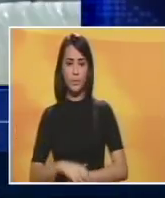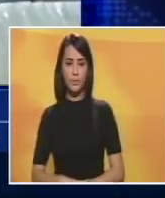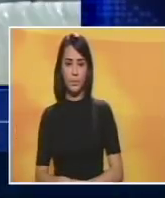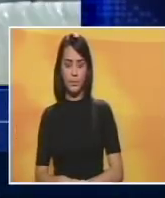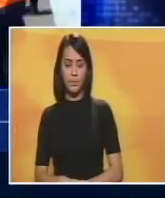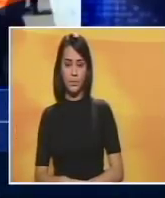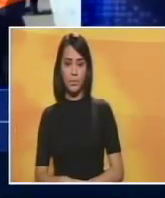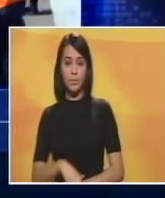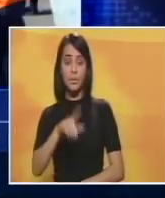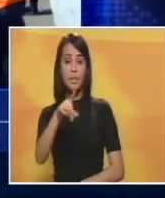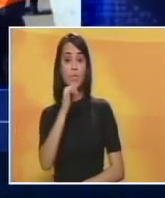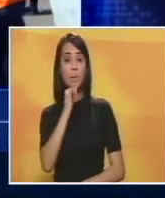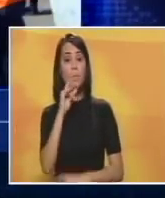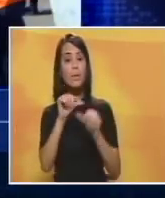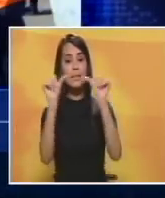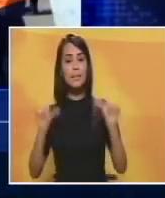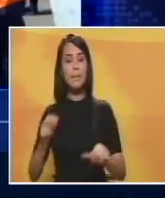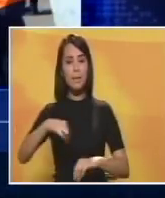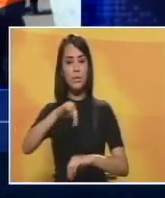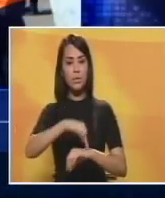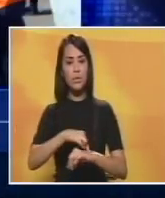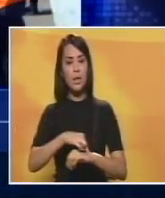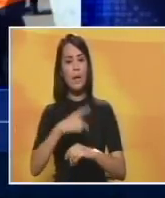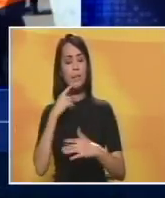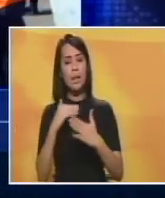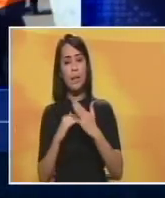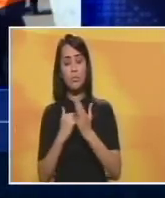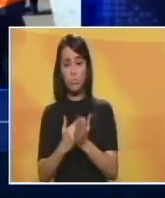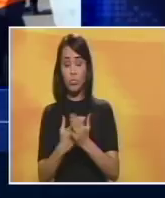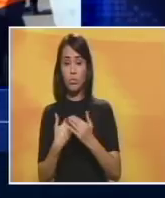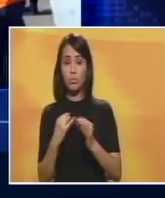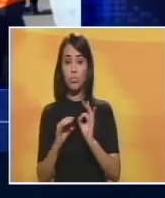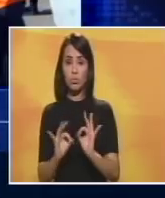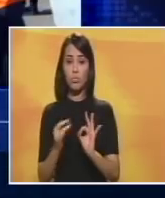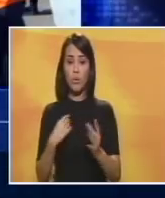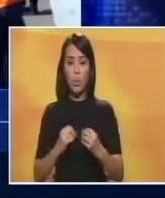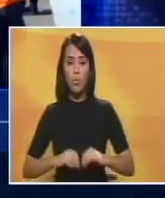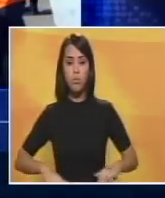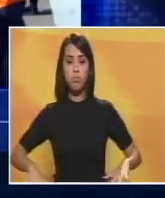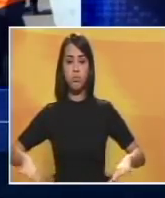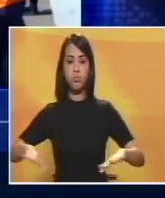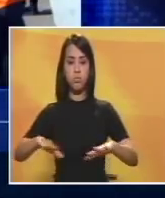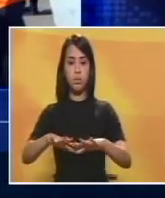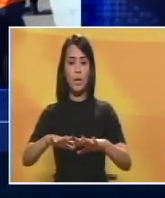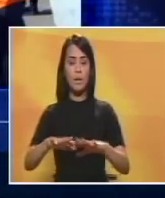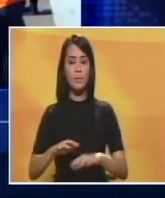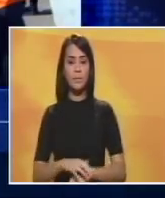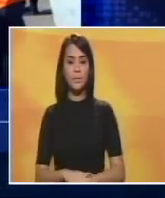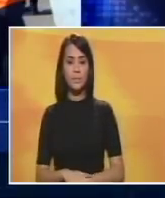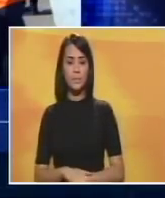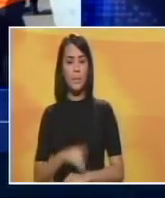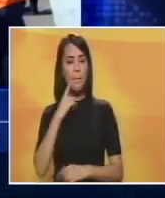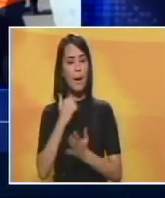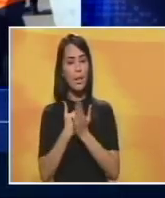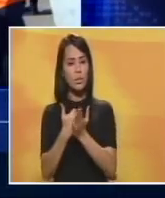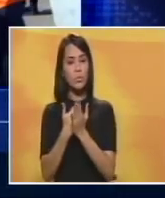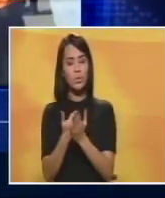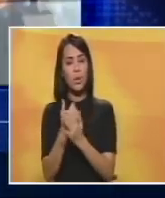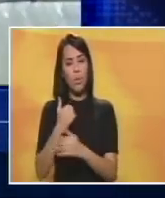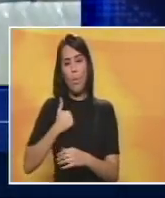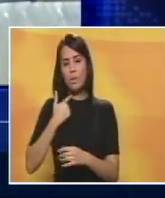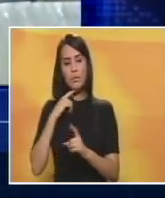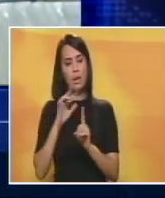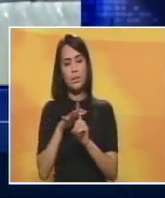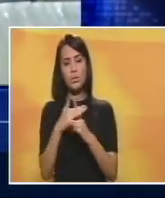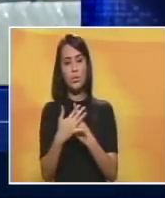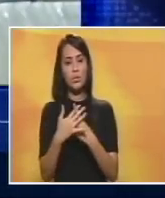Asimismo, Rodríguez recalcó el Sistema Nacional de Riesgo tiene 20.000 funcionarios desplegados en todo el territorio nacional para atender cualquier situación ante